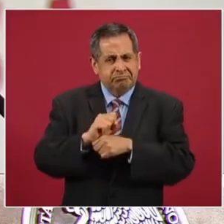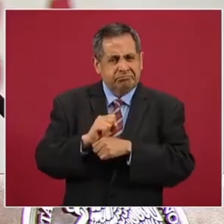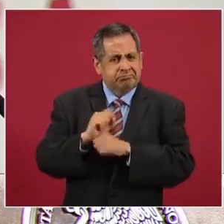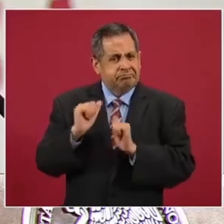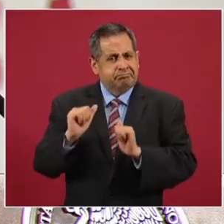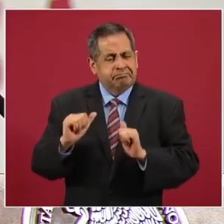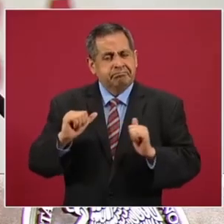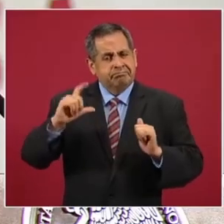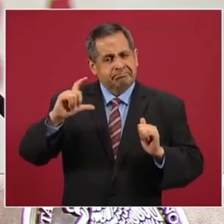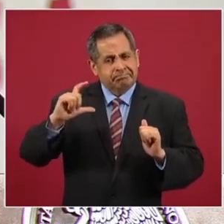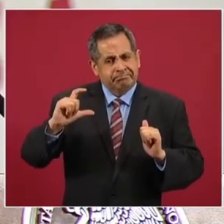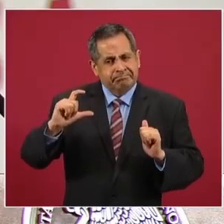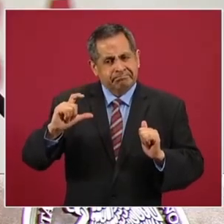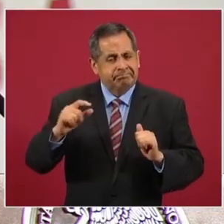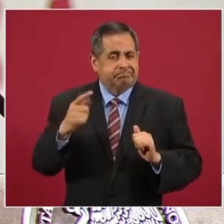con el peso